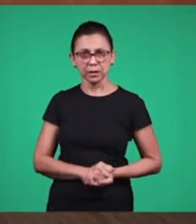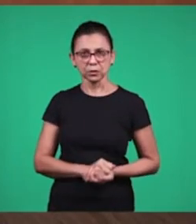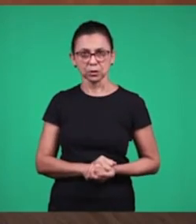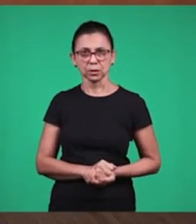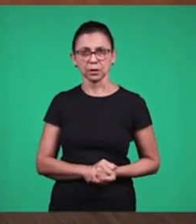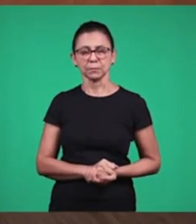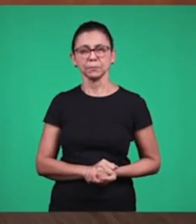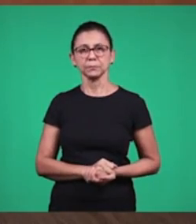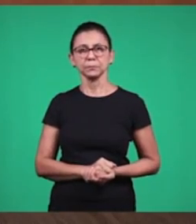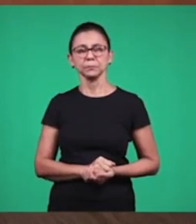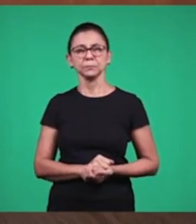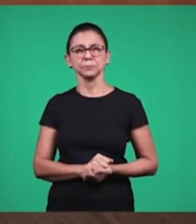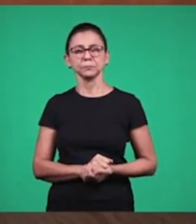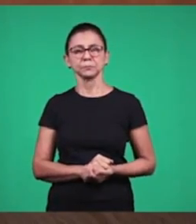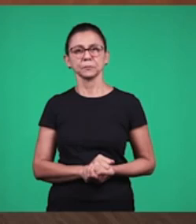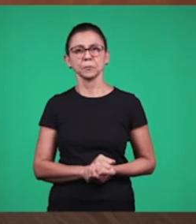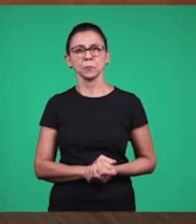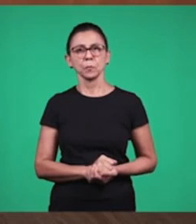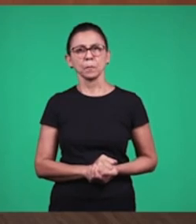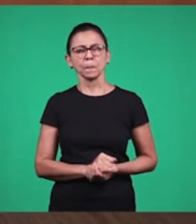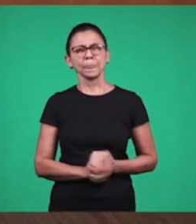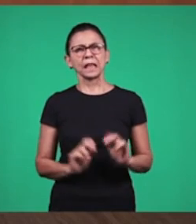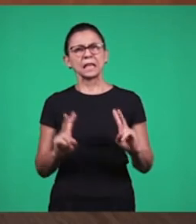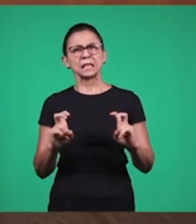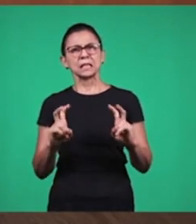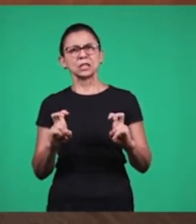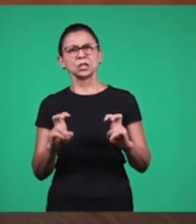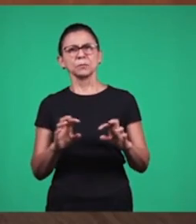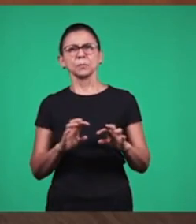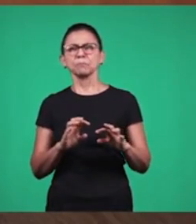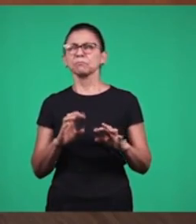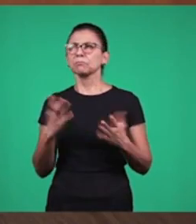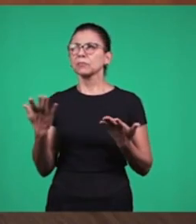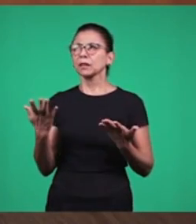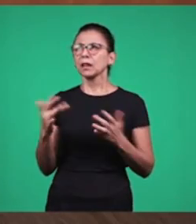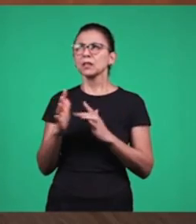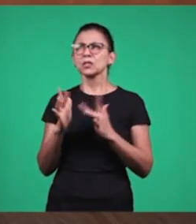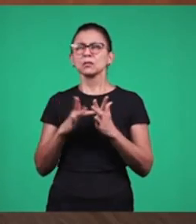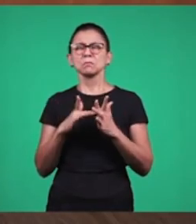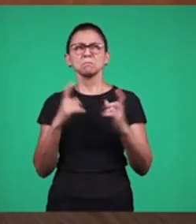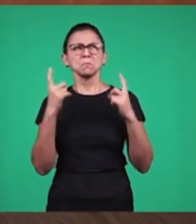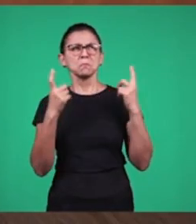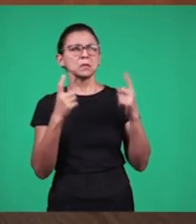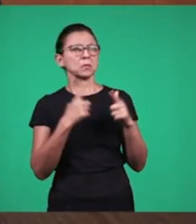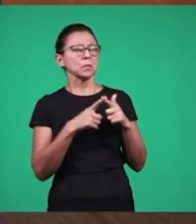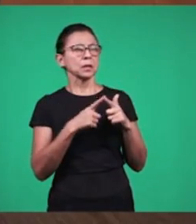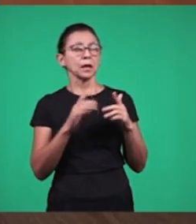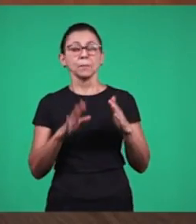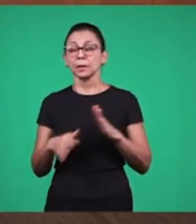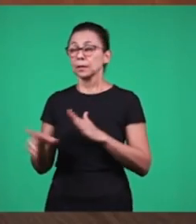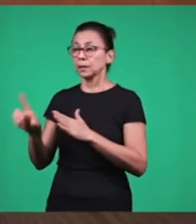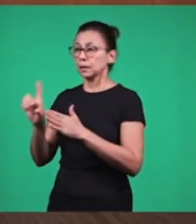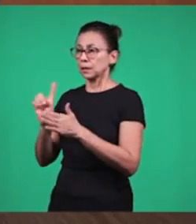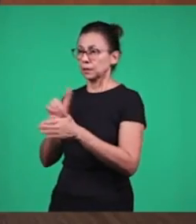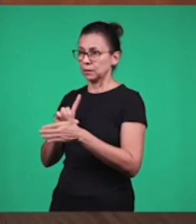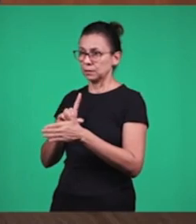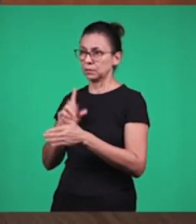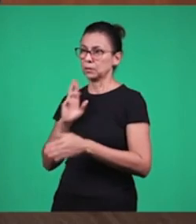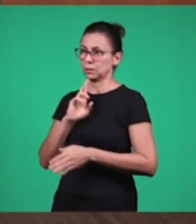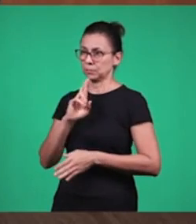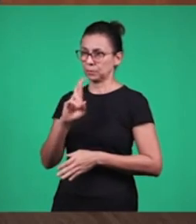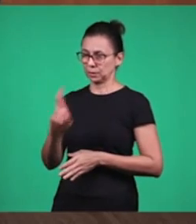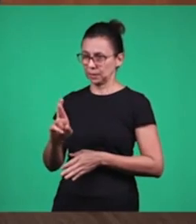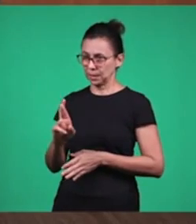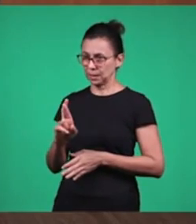preocupación del Señor Jesús? Sí, mas antes de responder, pastor Daniel, vamos a leer